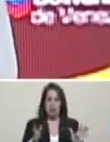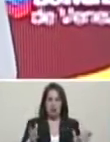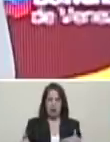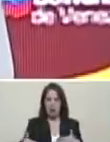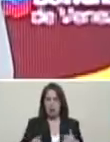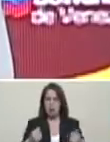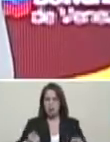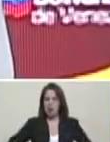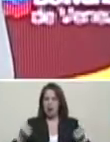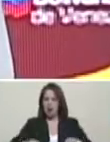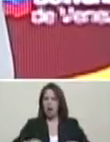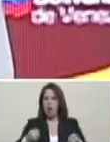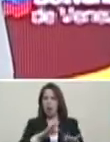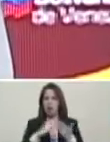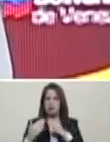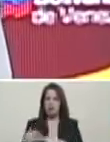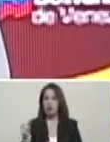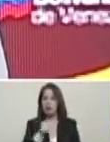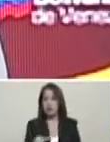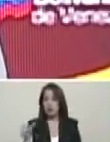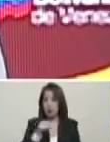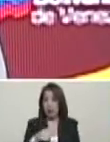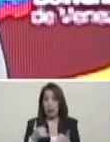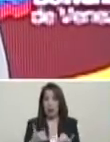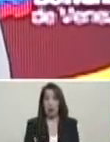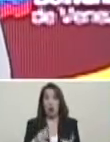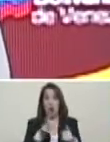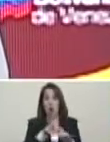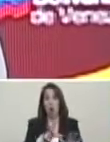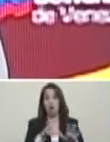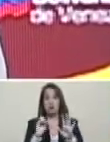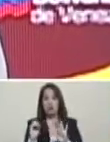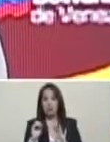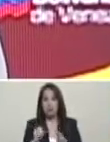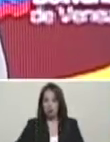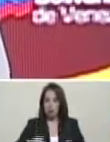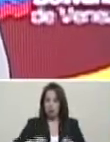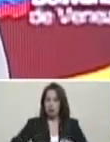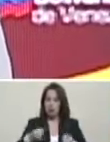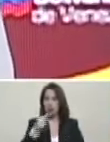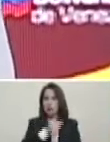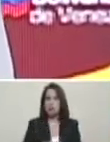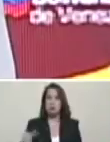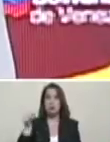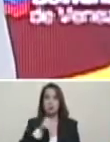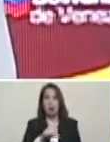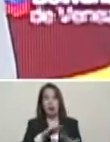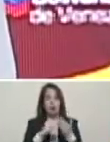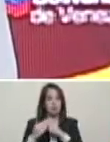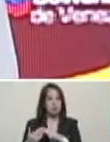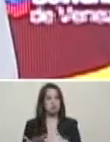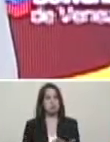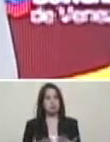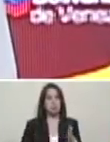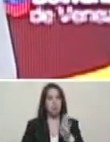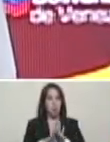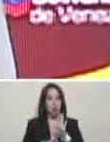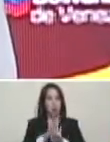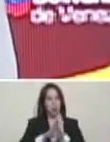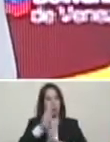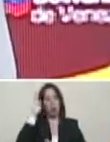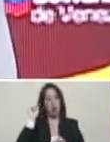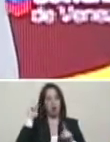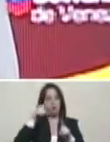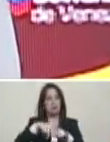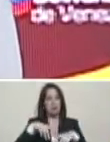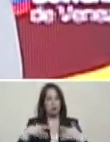semanales, hoy estamos por encima de los 80 mercados comunitarios semanales y aspiramos a seguir creciendo porque nuestro objetivo es